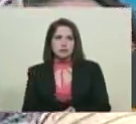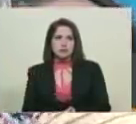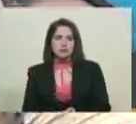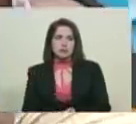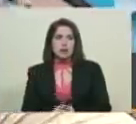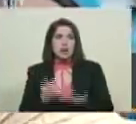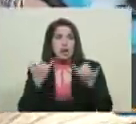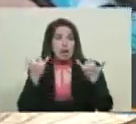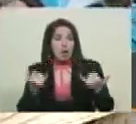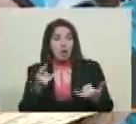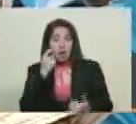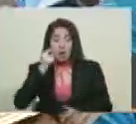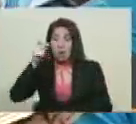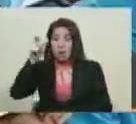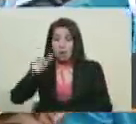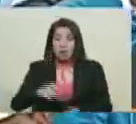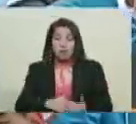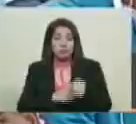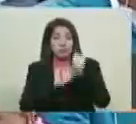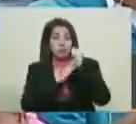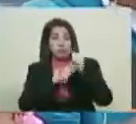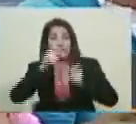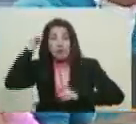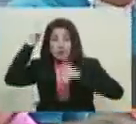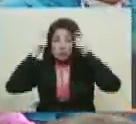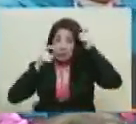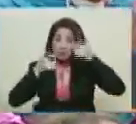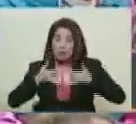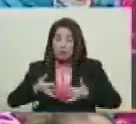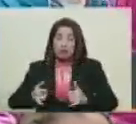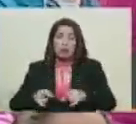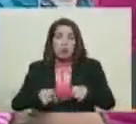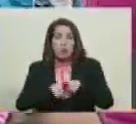Jorge Eliécer Gaitán, de Hugo Chávez Fría.